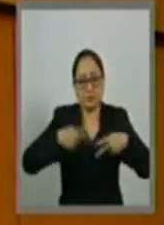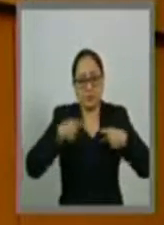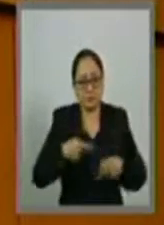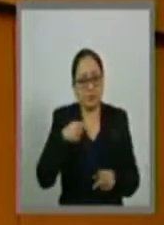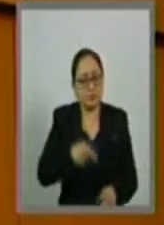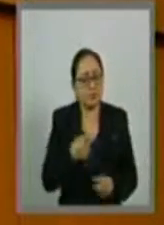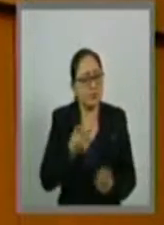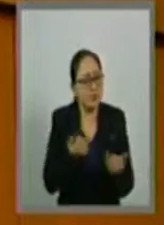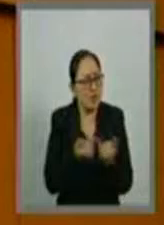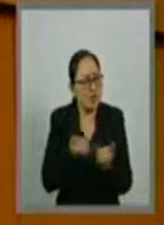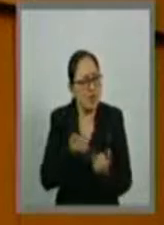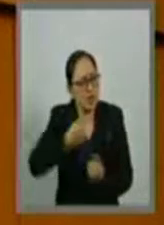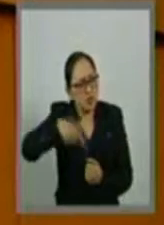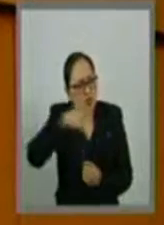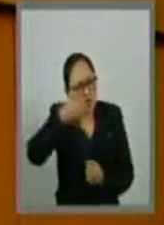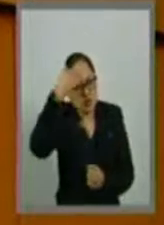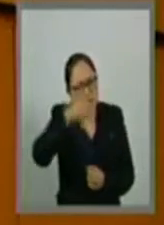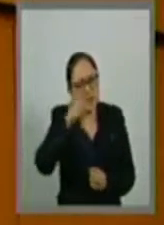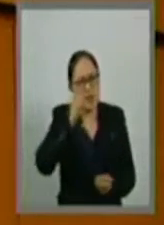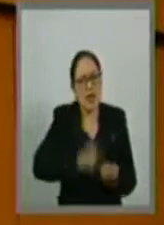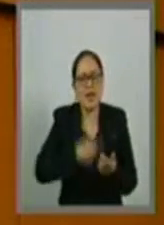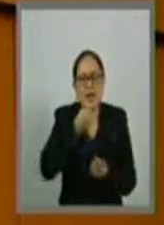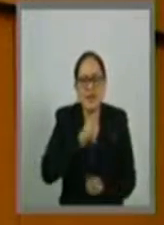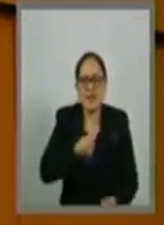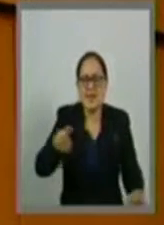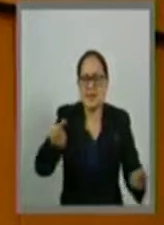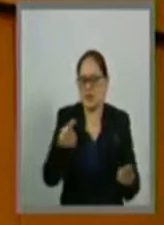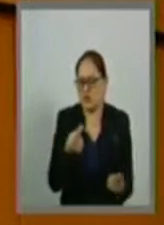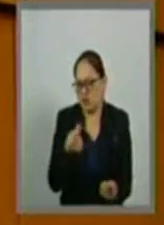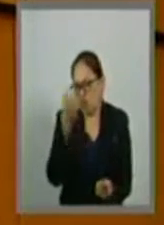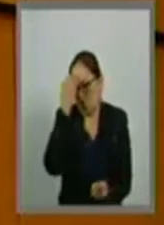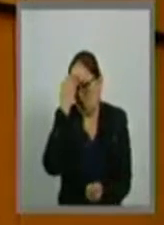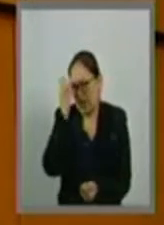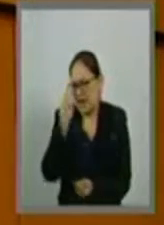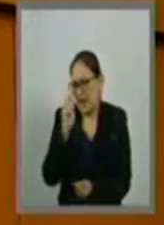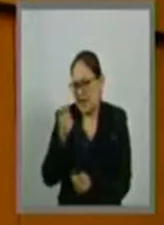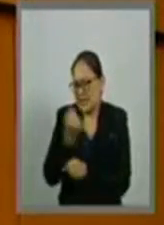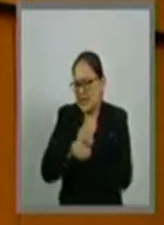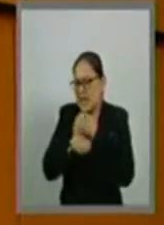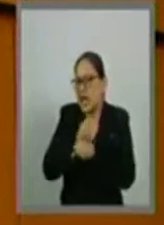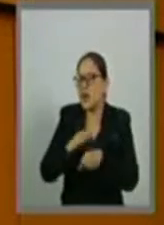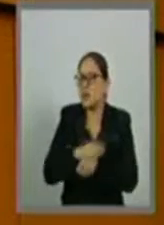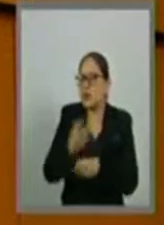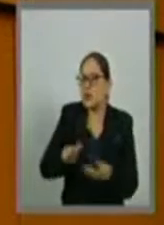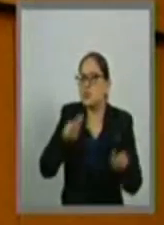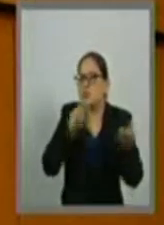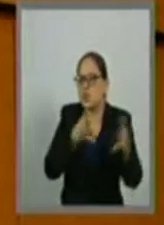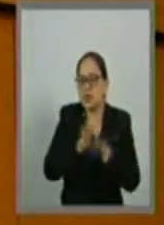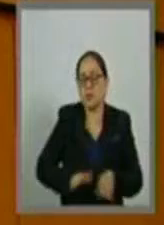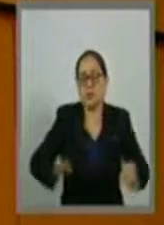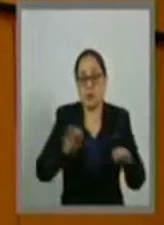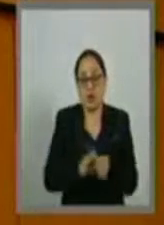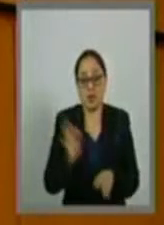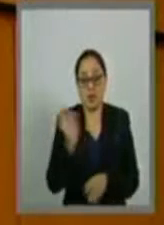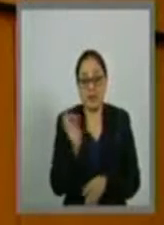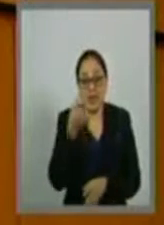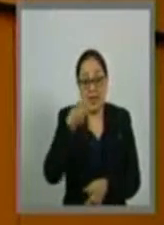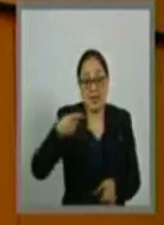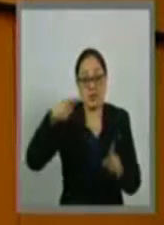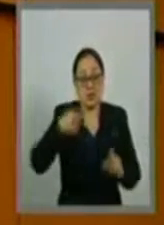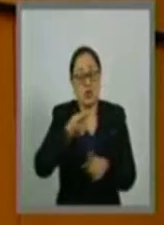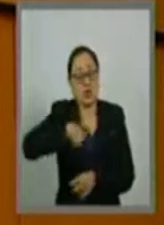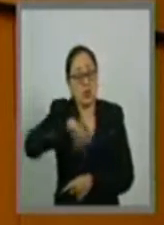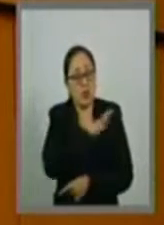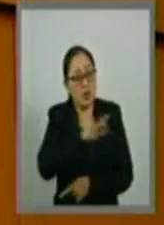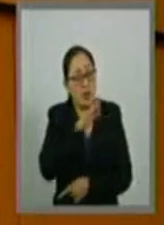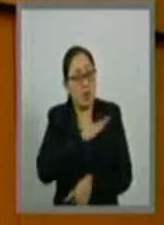una conciencia incluso desde los niños, desde la primera infancia, y seguramente que con esto estaremos logrando un mayor porcentaje